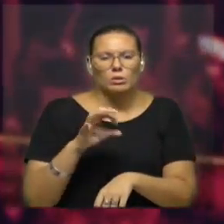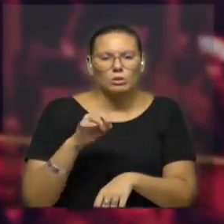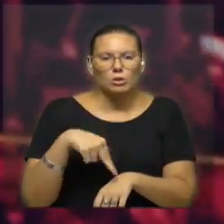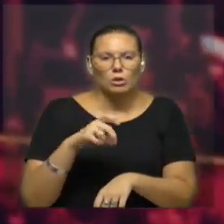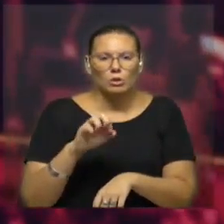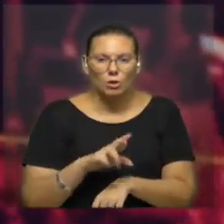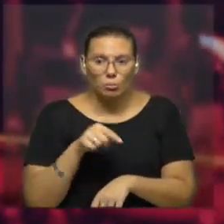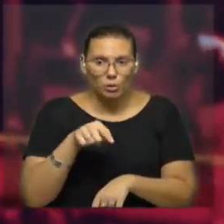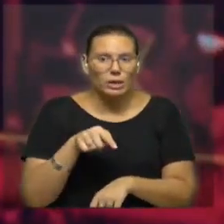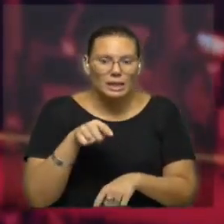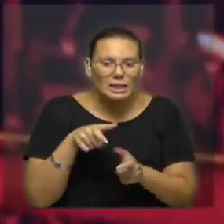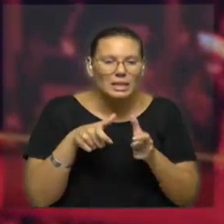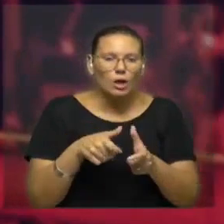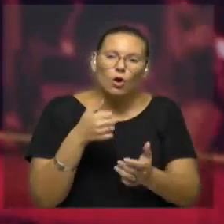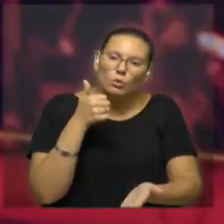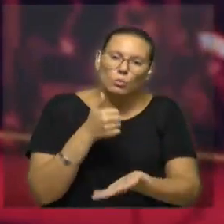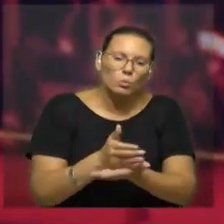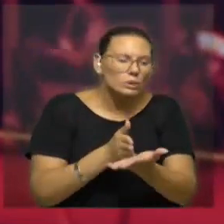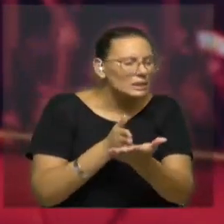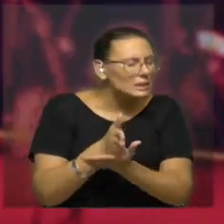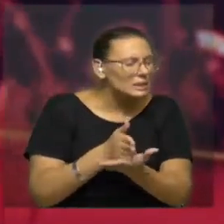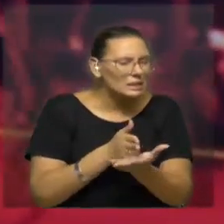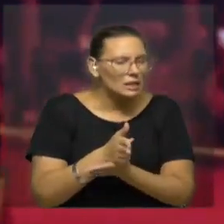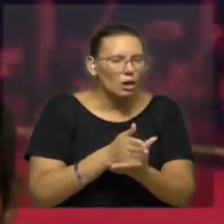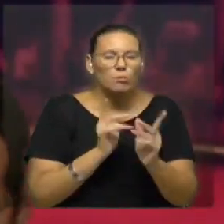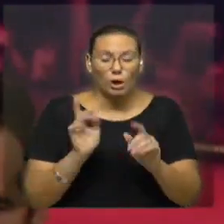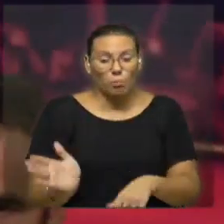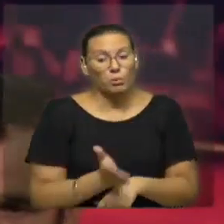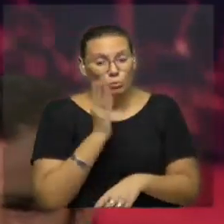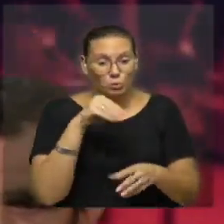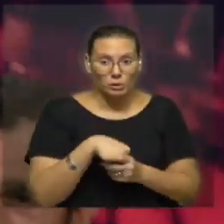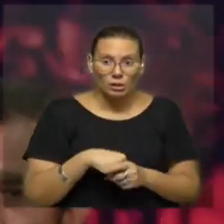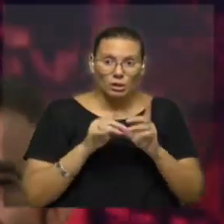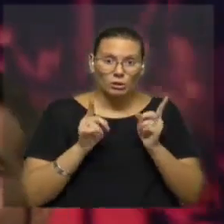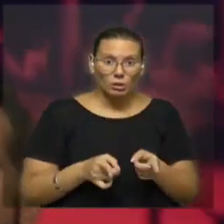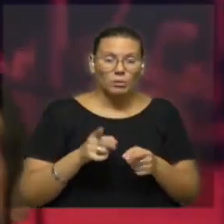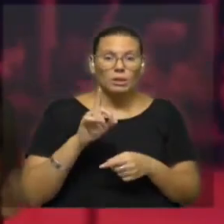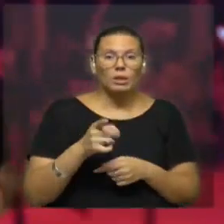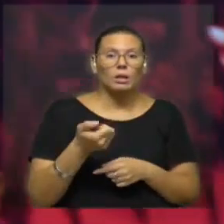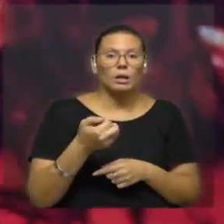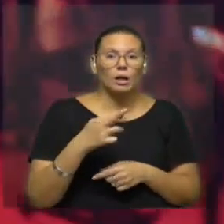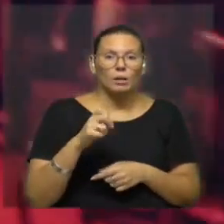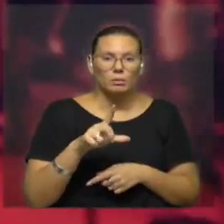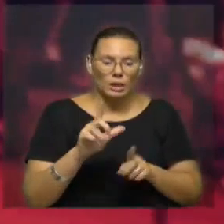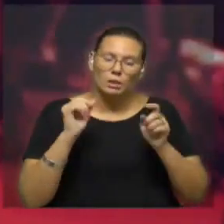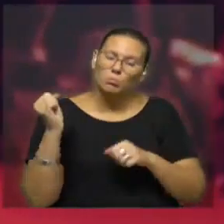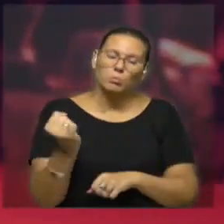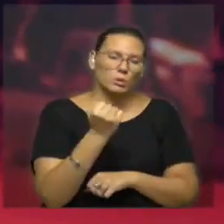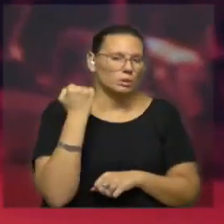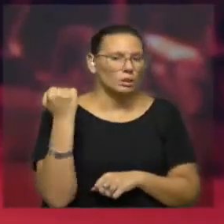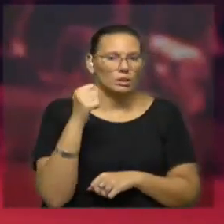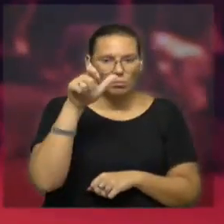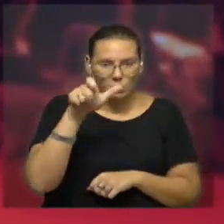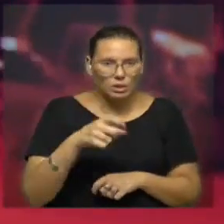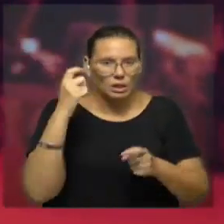este estuvo ahí como todo el tiempo también, en parte de la producción fue él. Gabriel Brinkmann también, importantísimo, con su